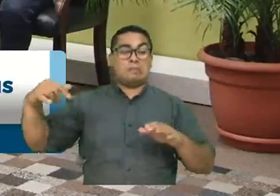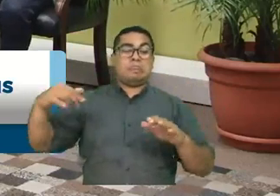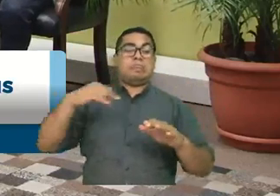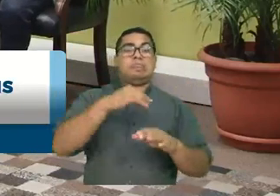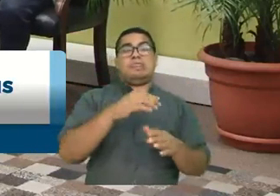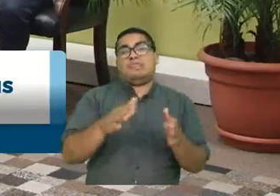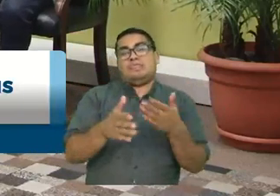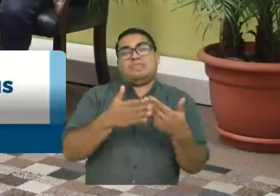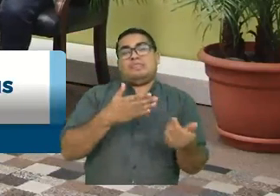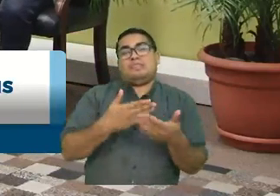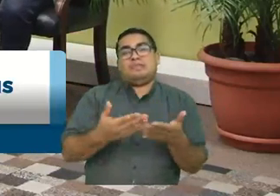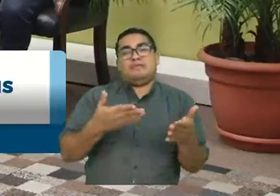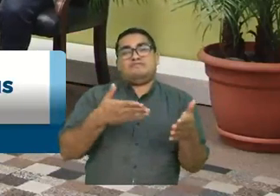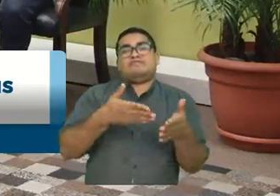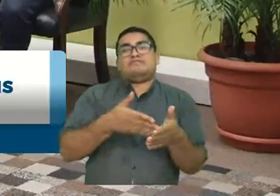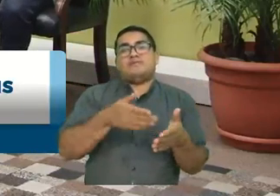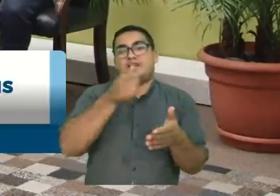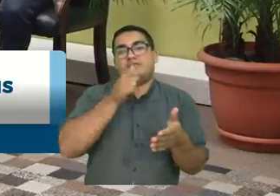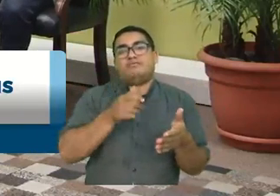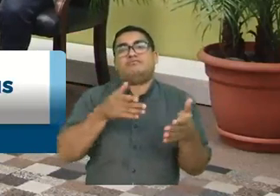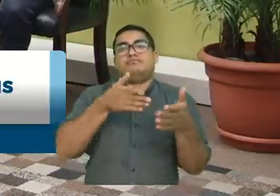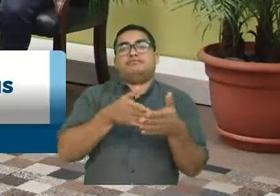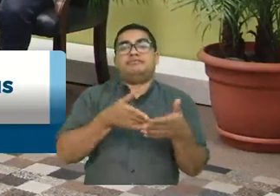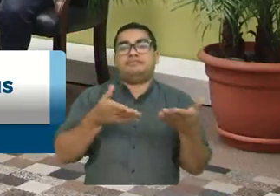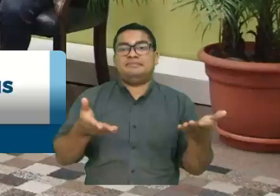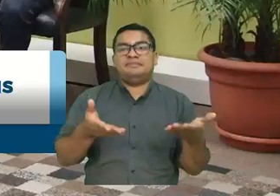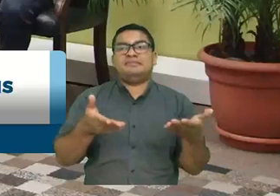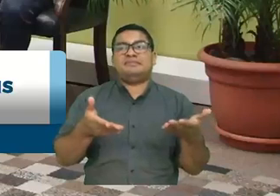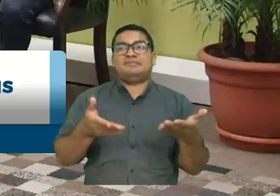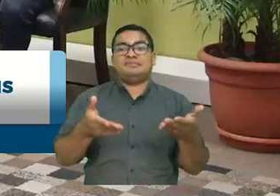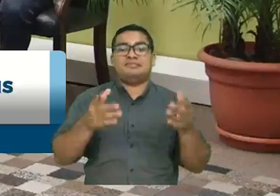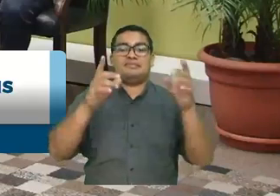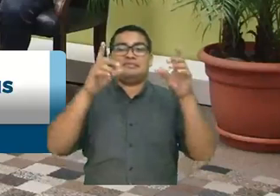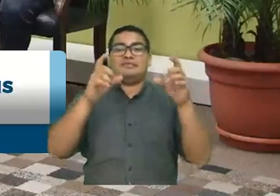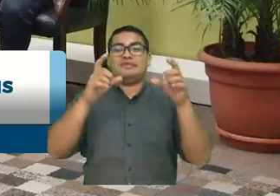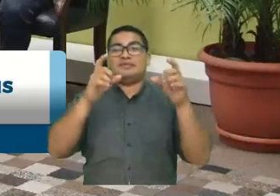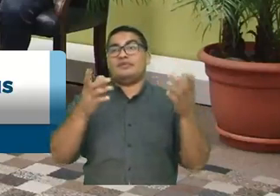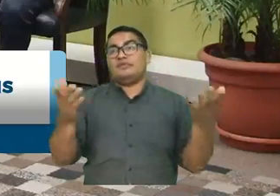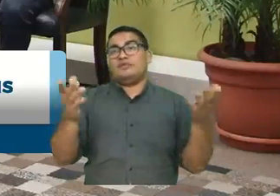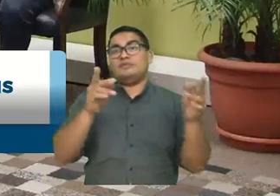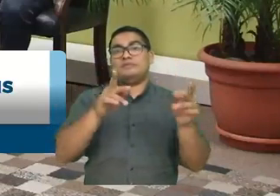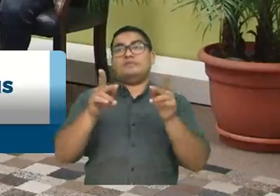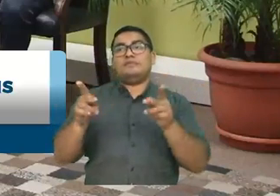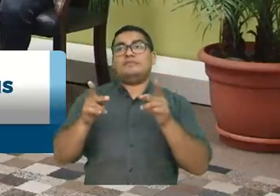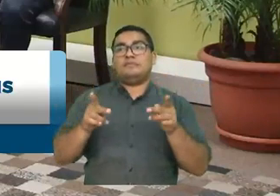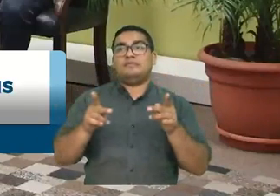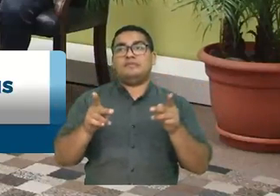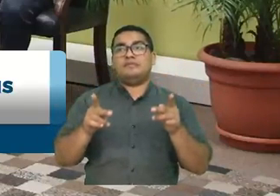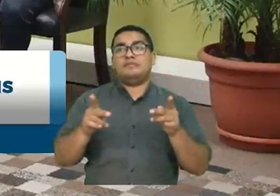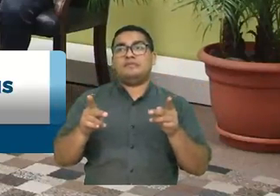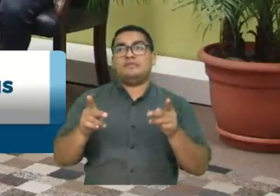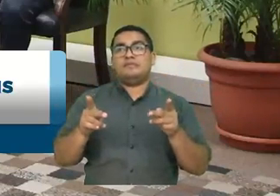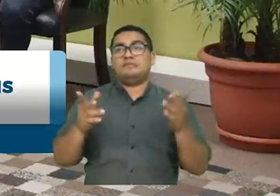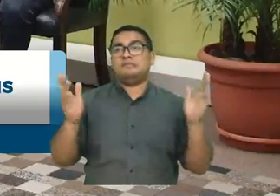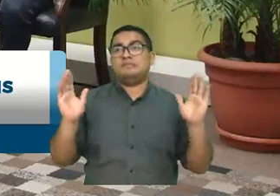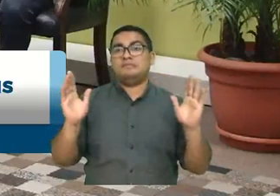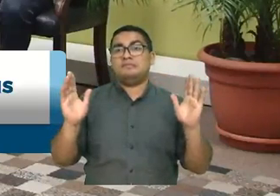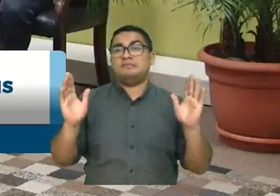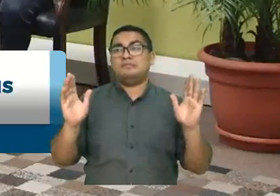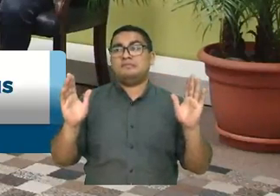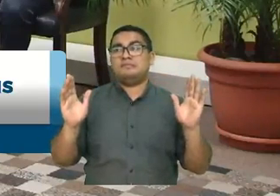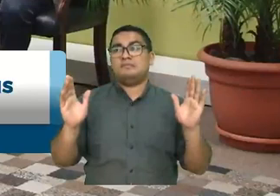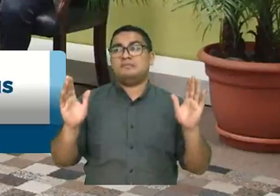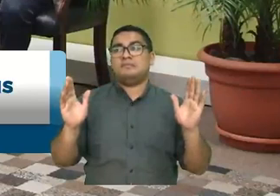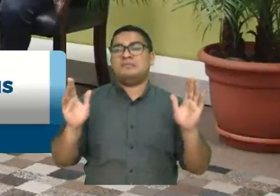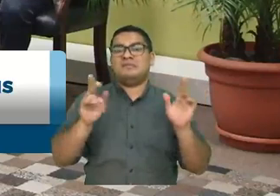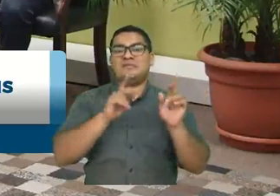aguas estancadas. Son aguas estancadas. Y los memes salen ahí, pues la gente cruzándose con cualquier cosa. Hay